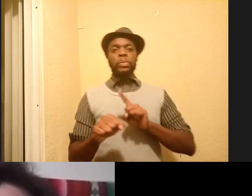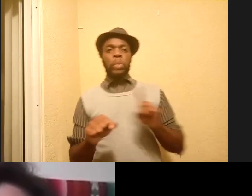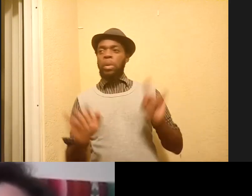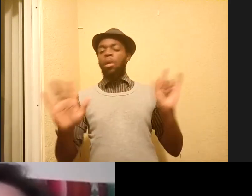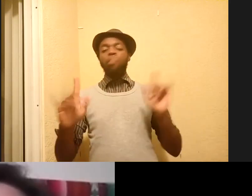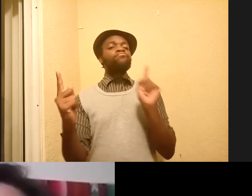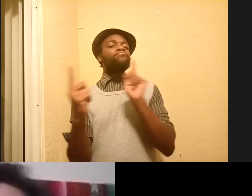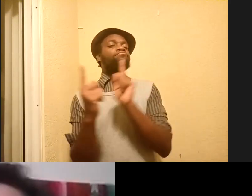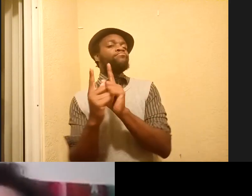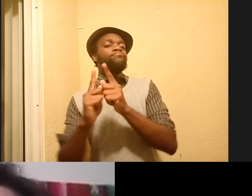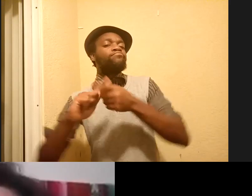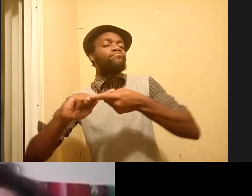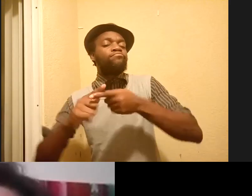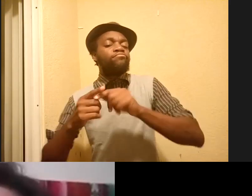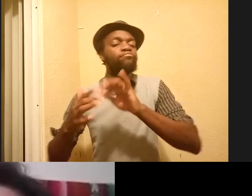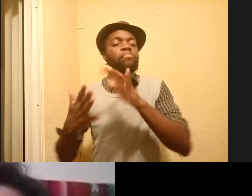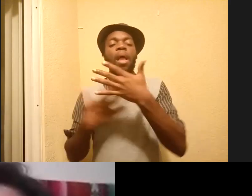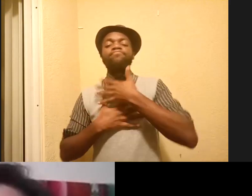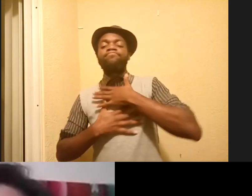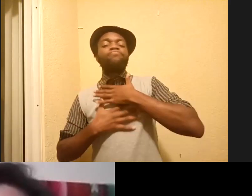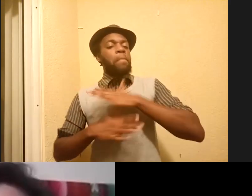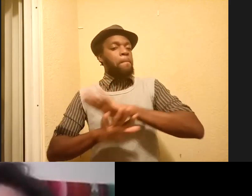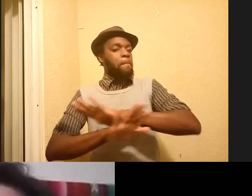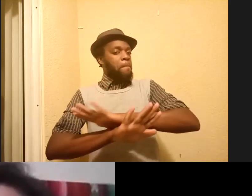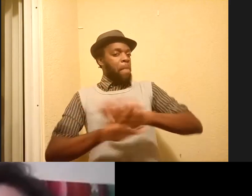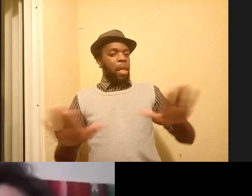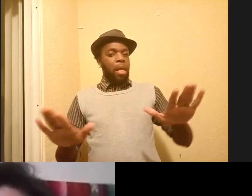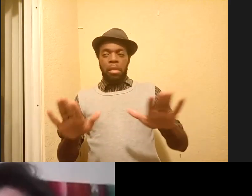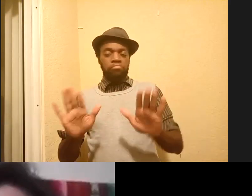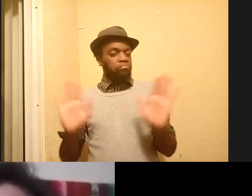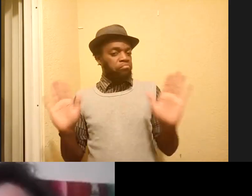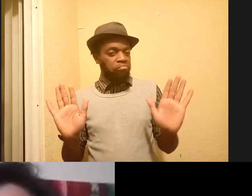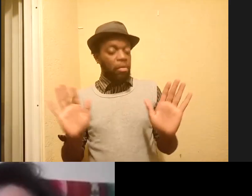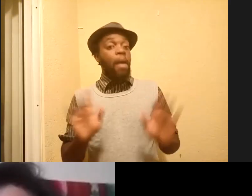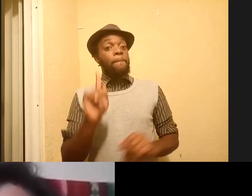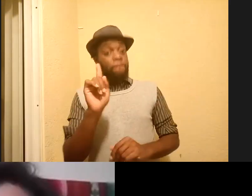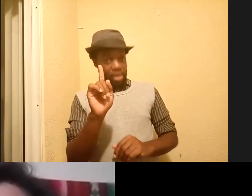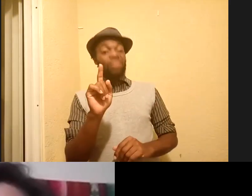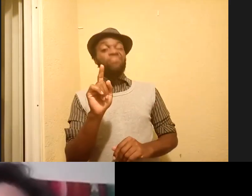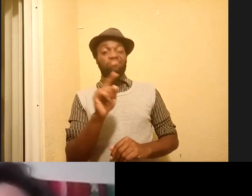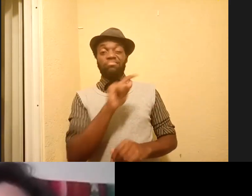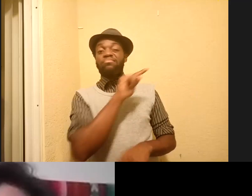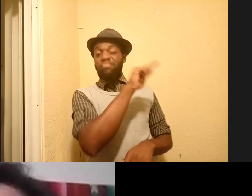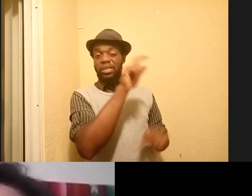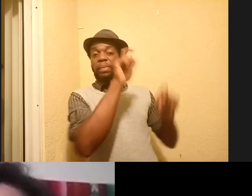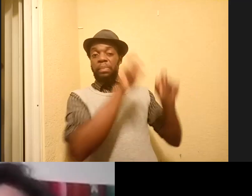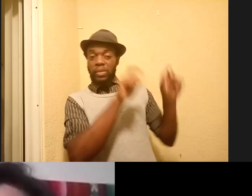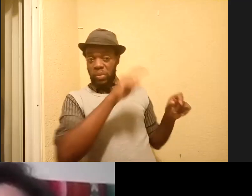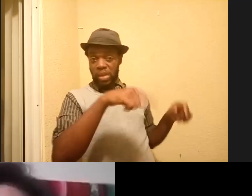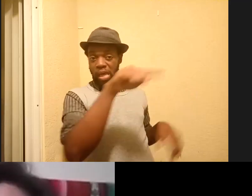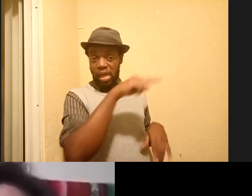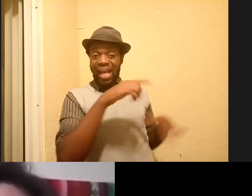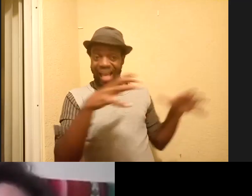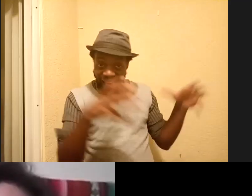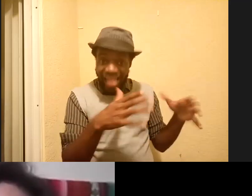determinada pareja. También es importante conocer que existe un colectivo, un grupo de personas con